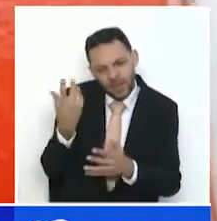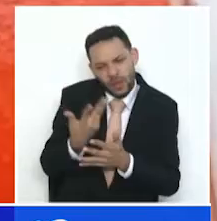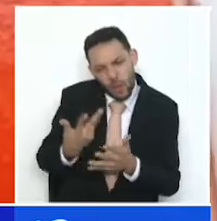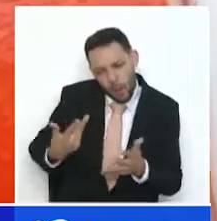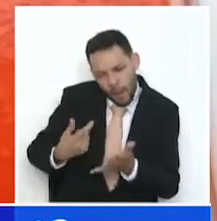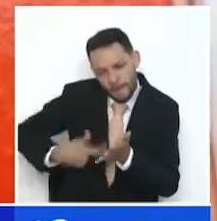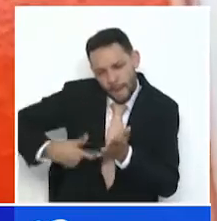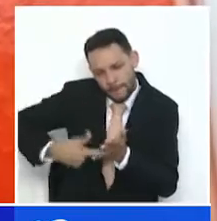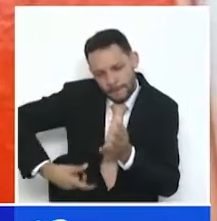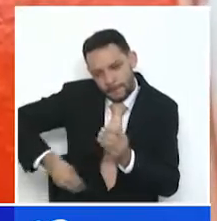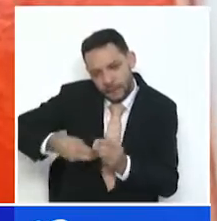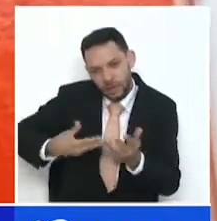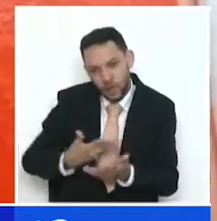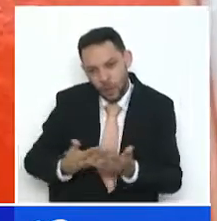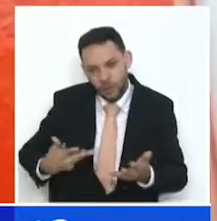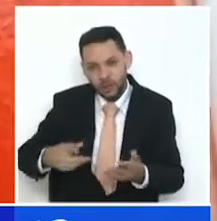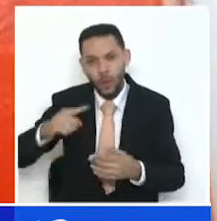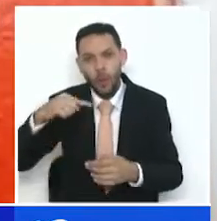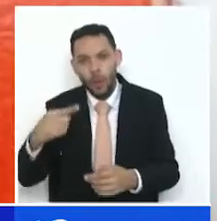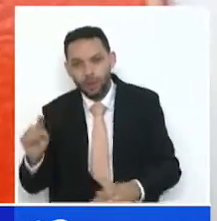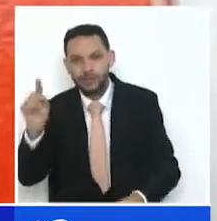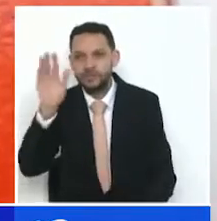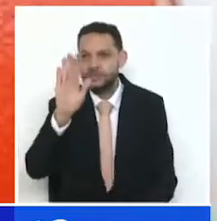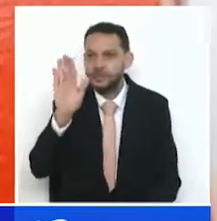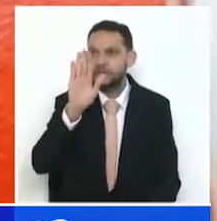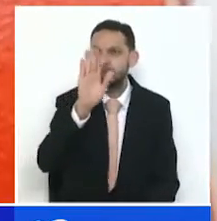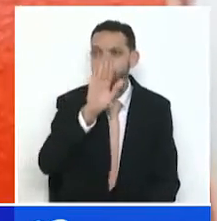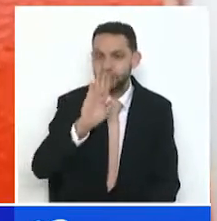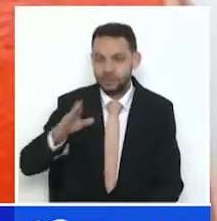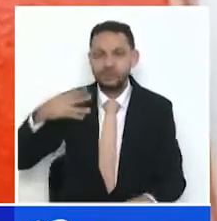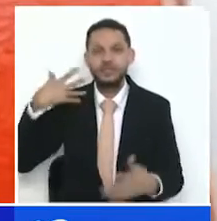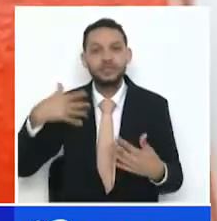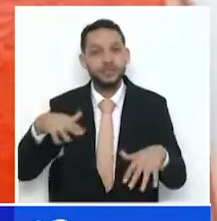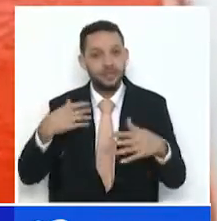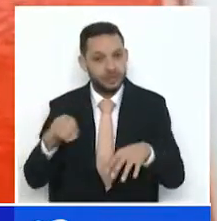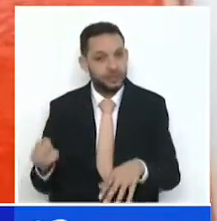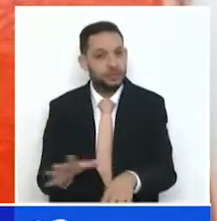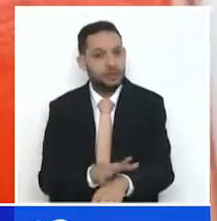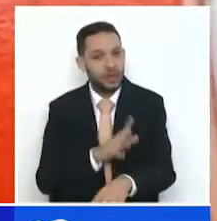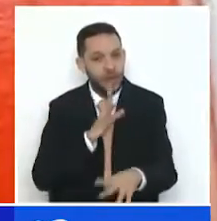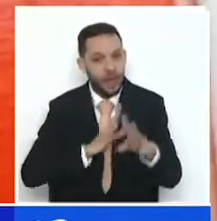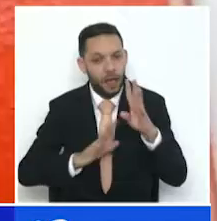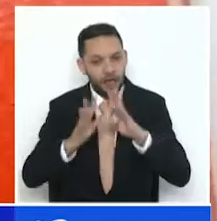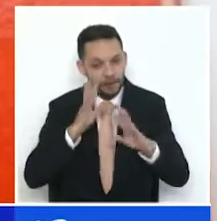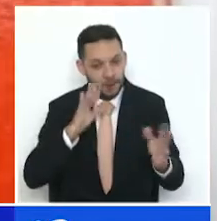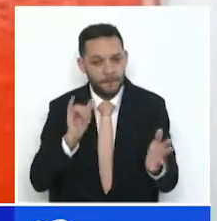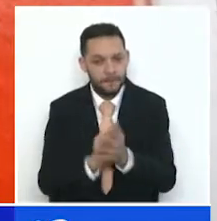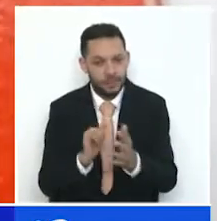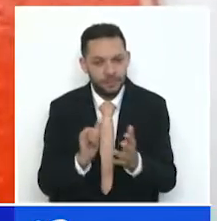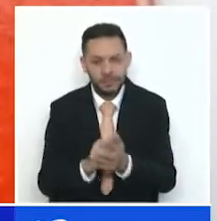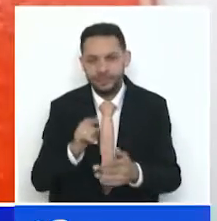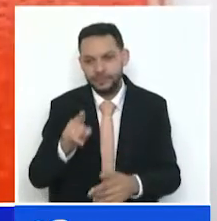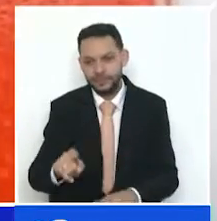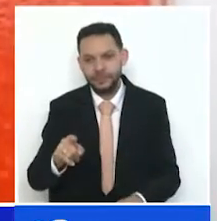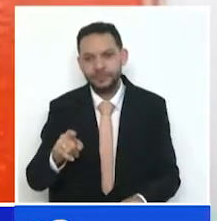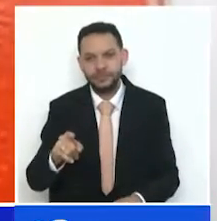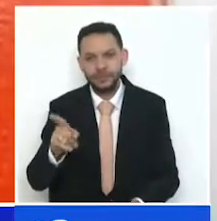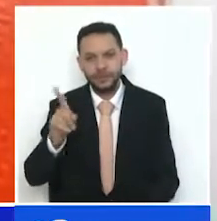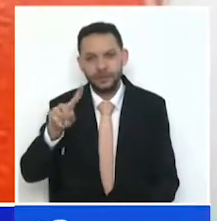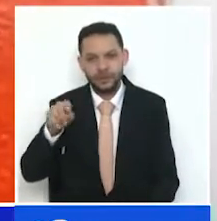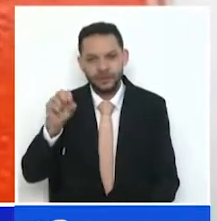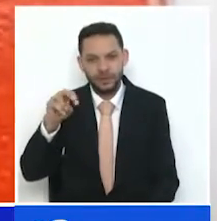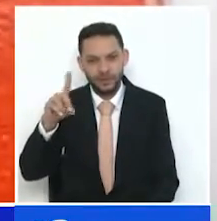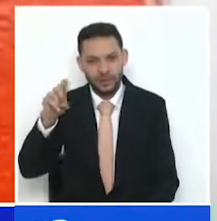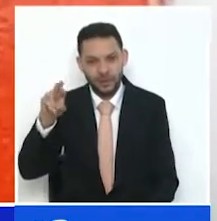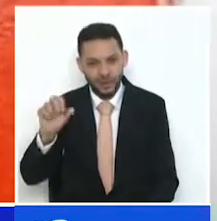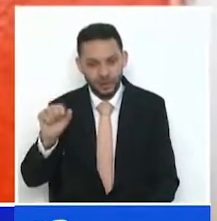mostrado por los otros departamentos fue maravilloso, la verdad. La institución educativa Santa María Goretti